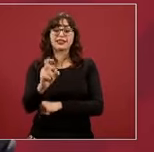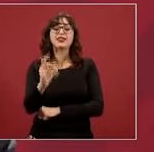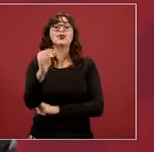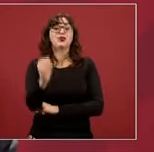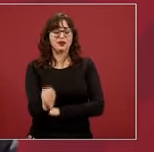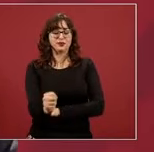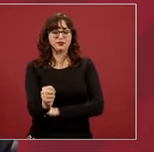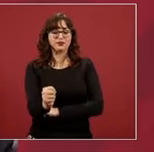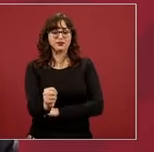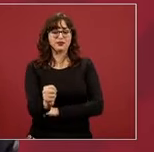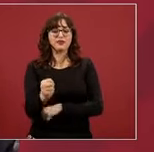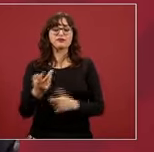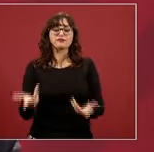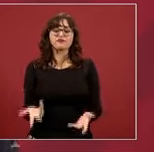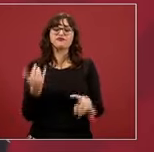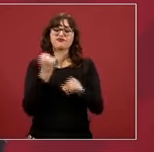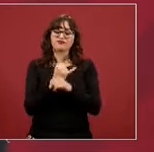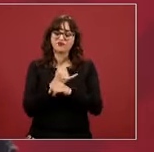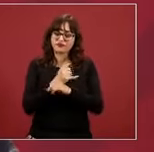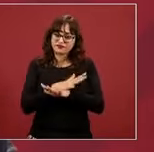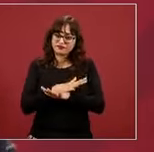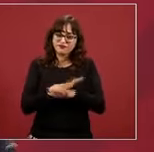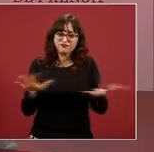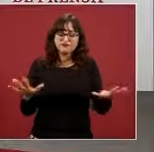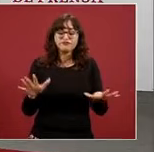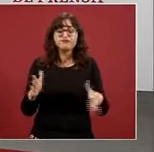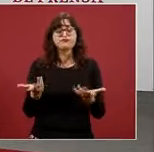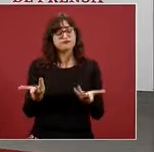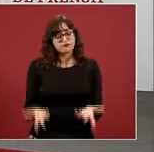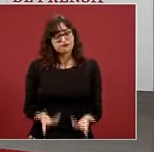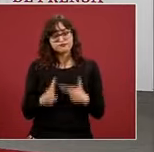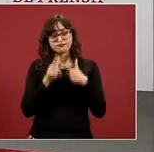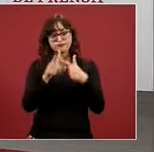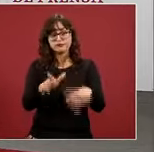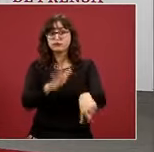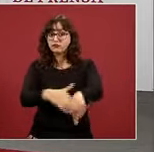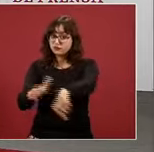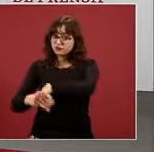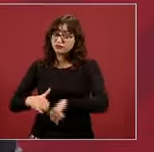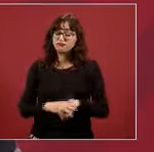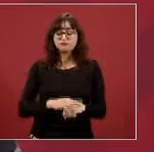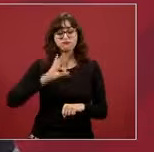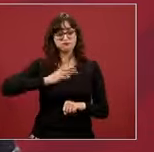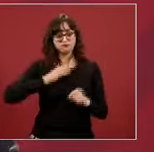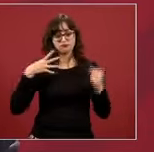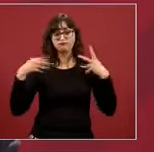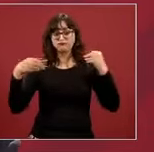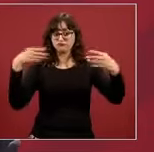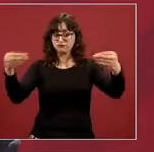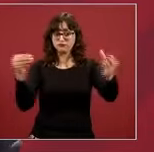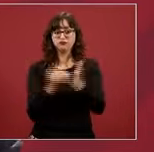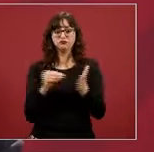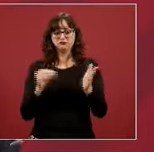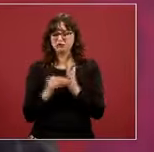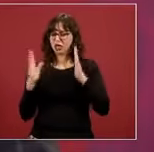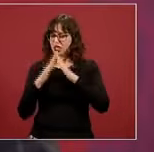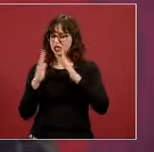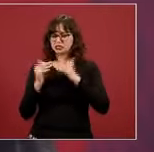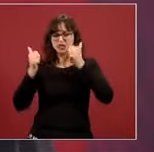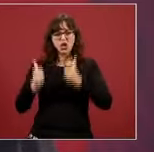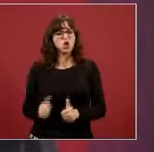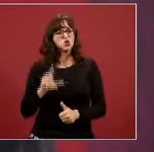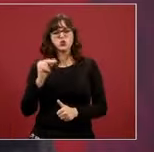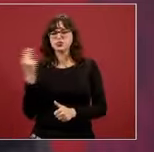39 y seguiremos comentando el recordatorio a la población. La epidemia no ha acabado. Mantengámonos en casa cuando no sea indispensable